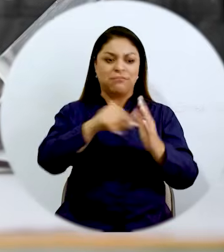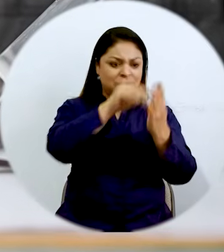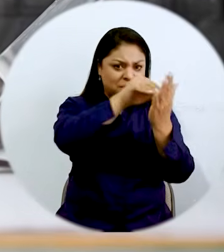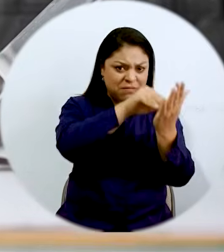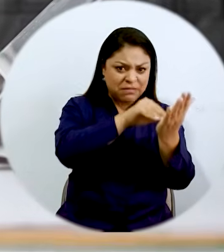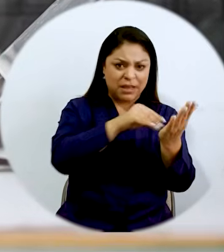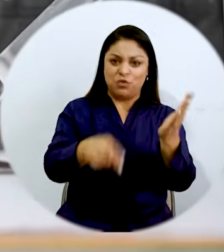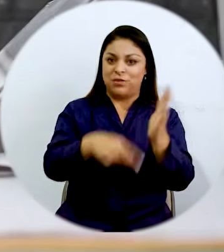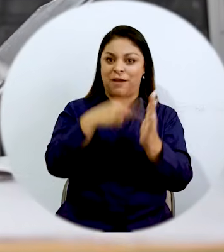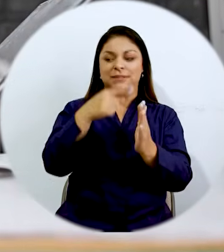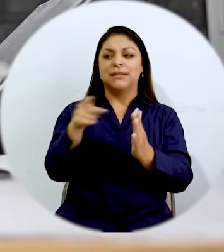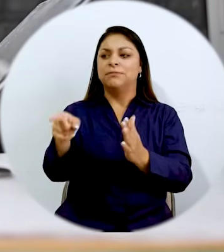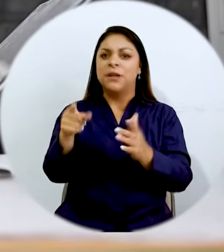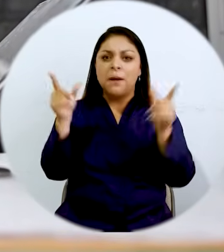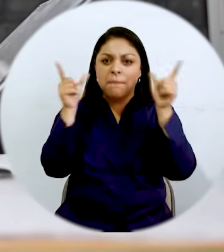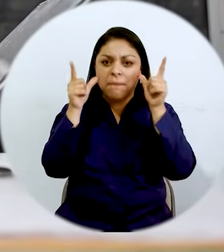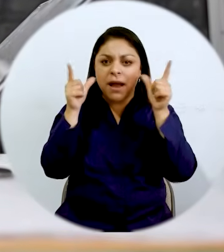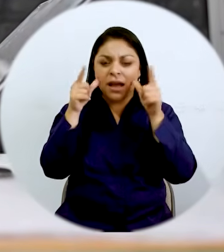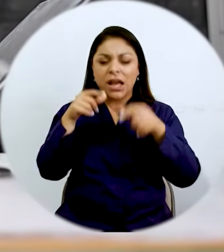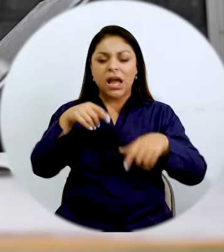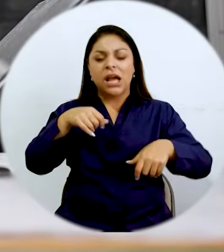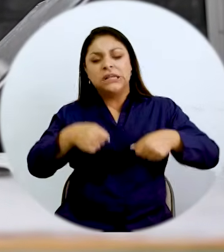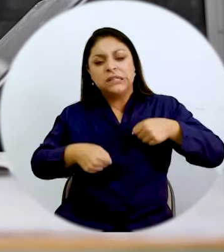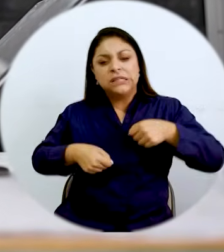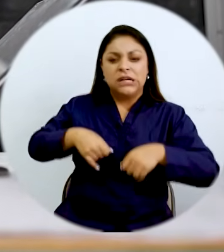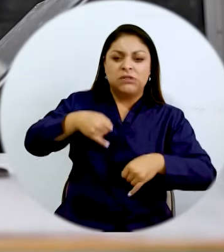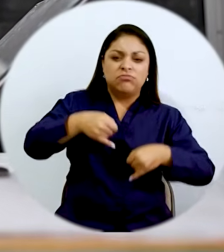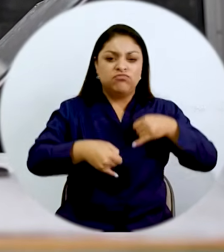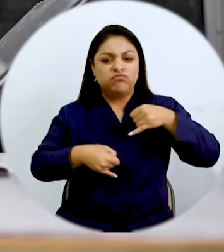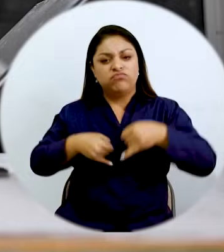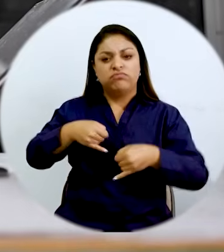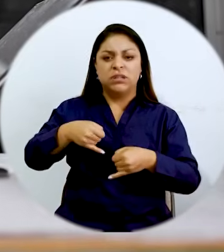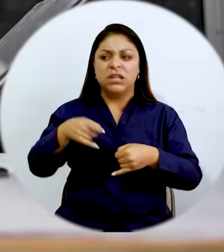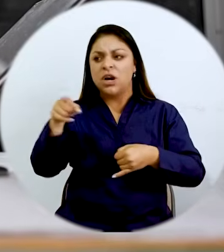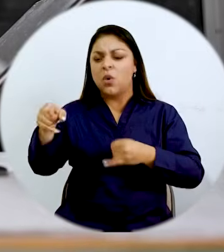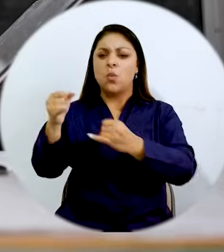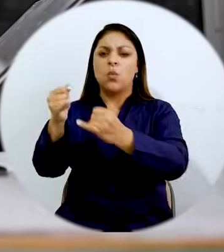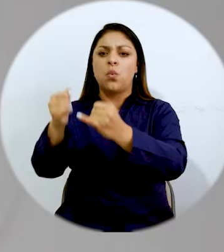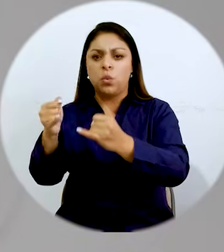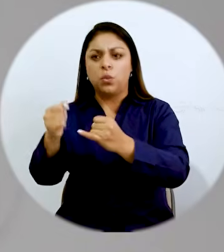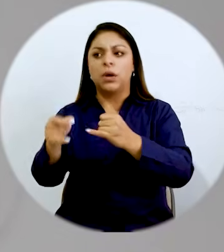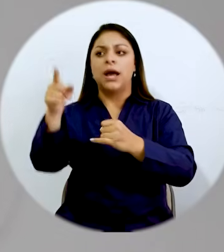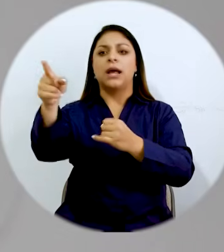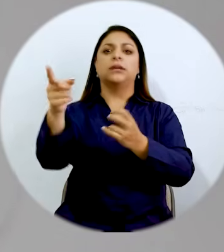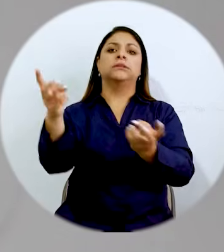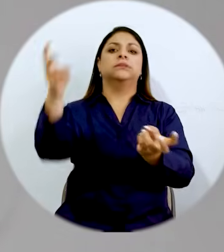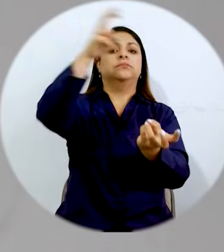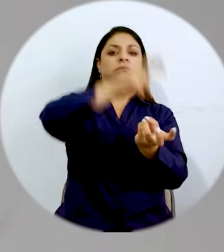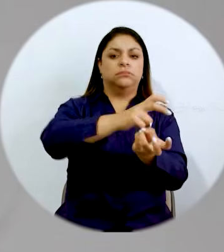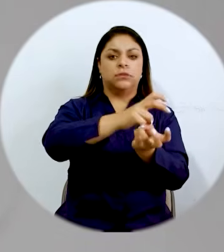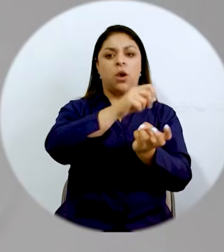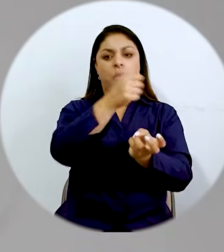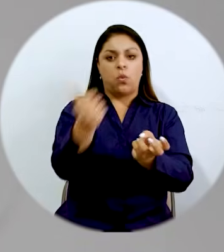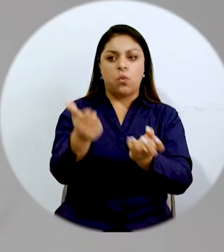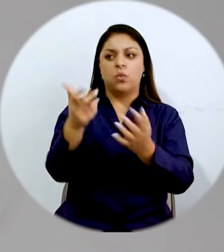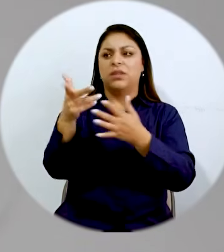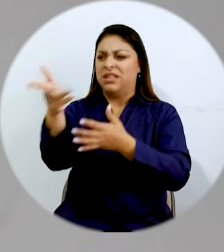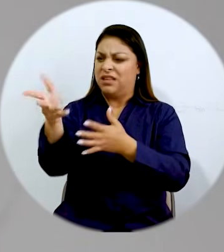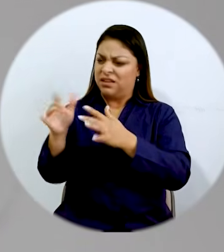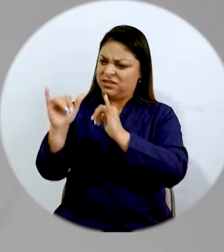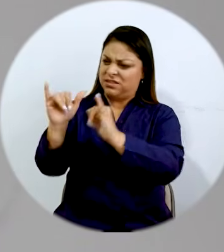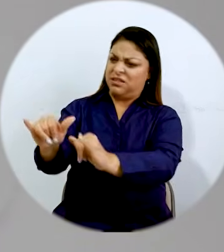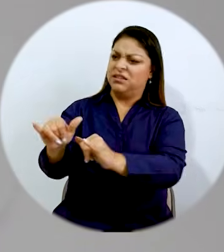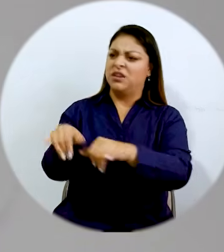tomar datos. Si la vaca estaba renca, si se quedó de último, si estuvo saltando a la otra, si cuando llegó se